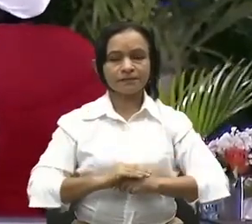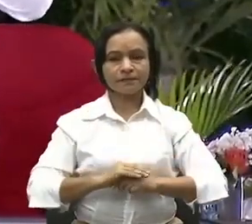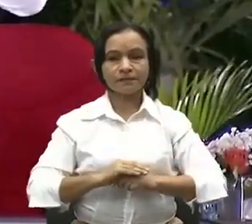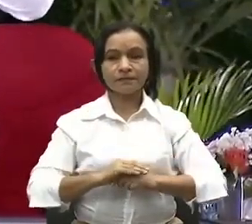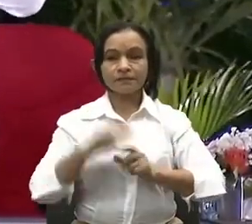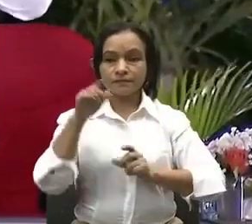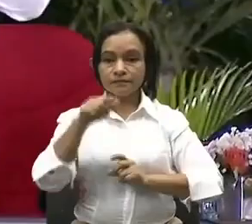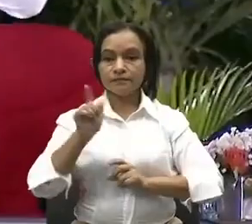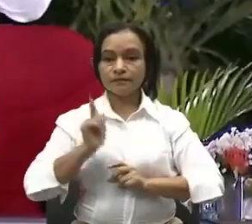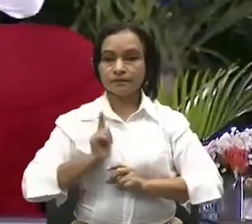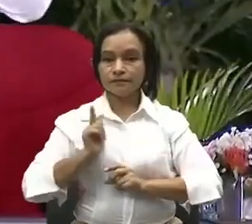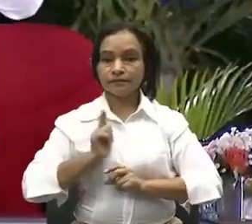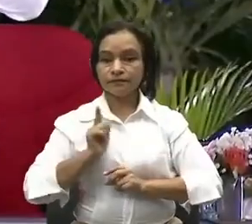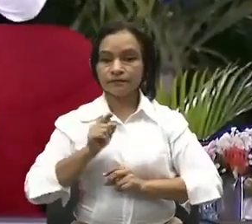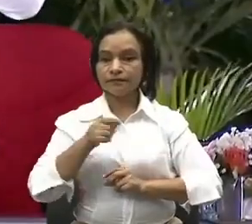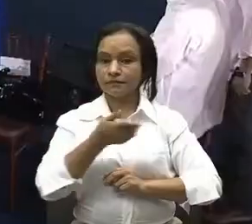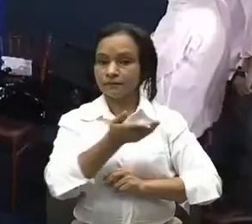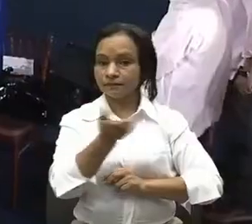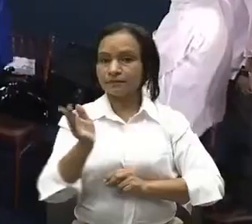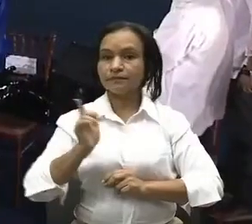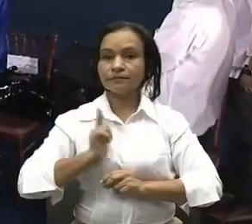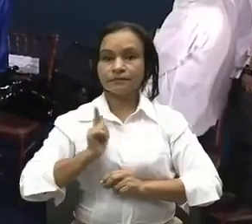Y aquí están